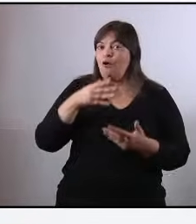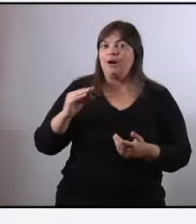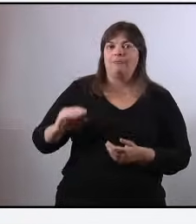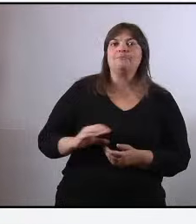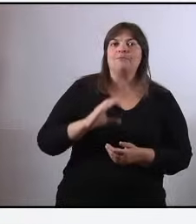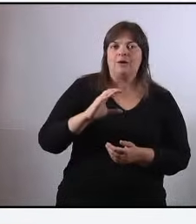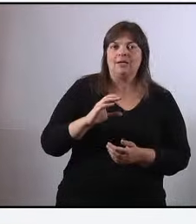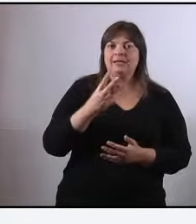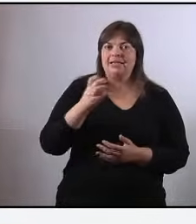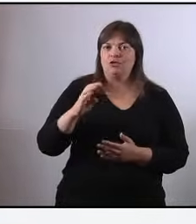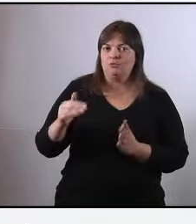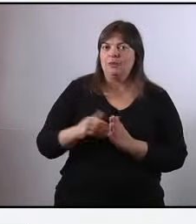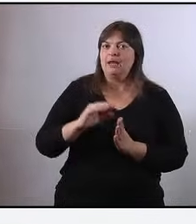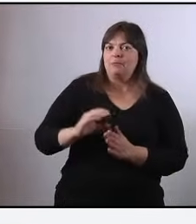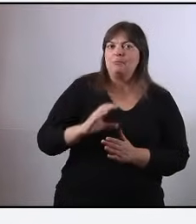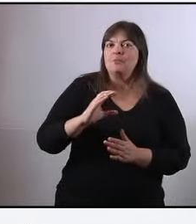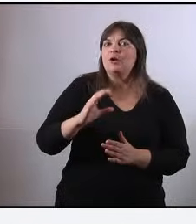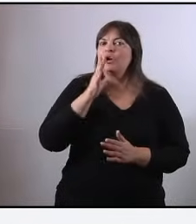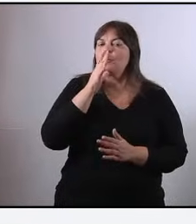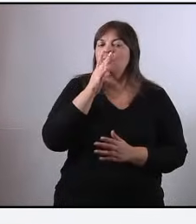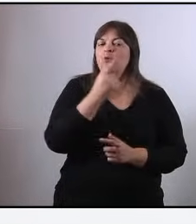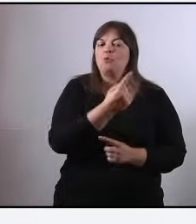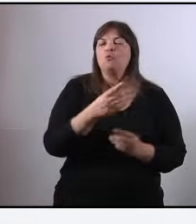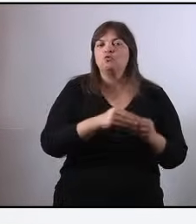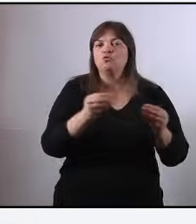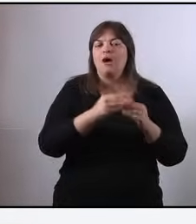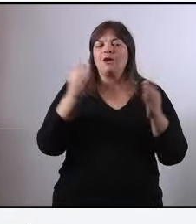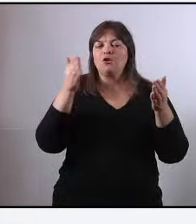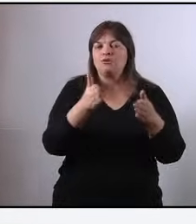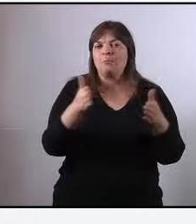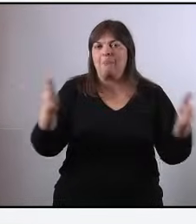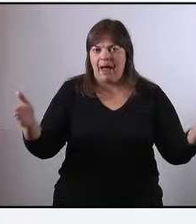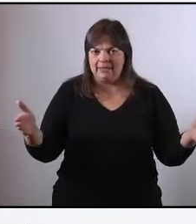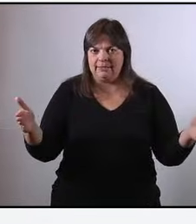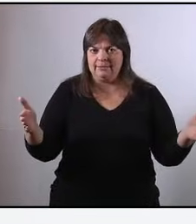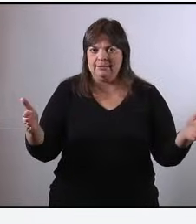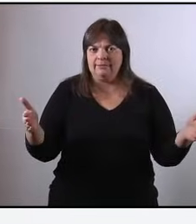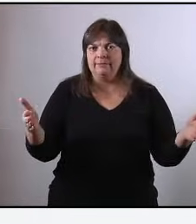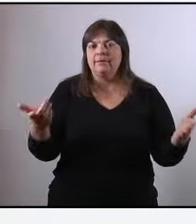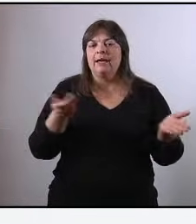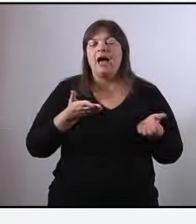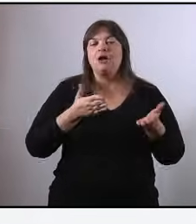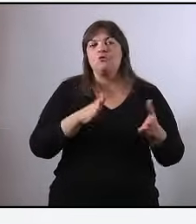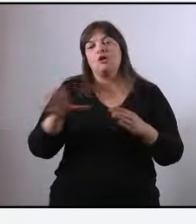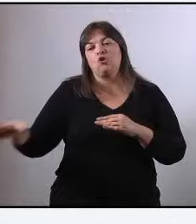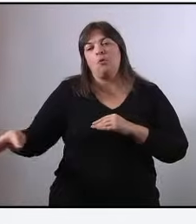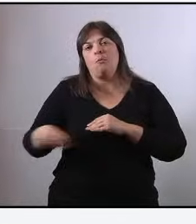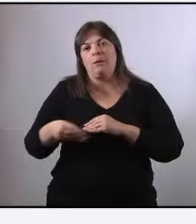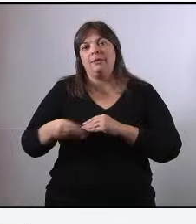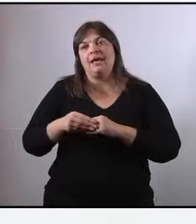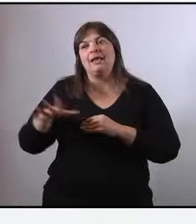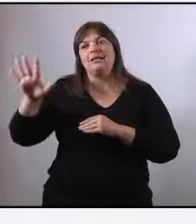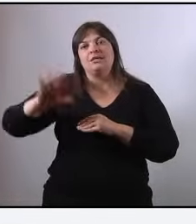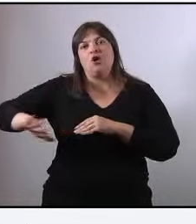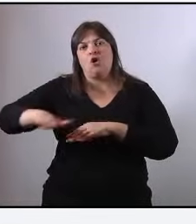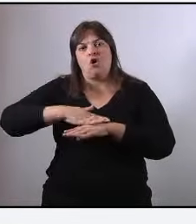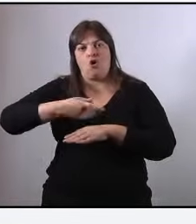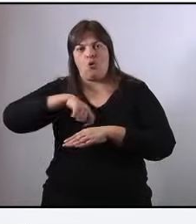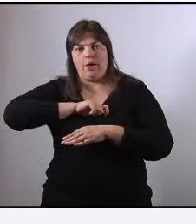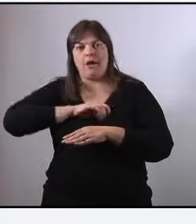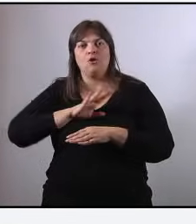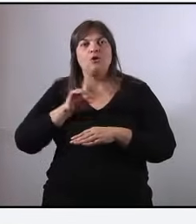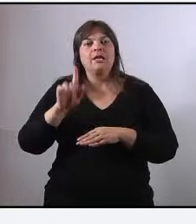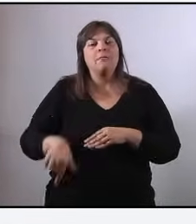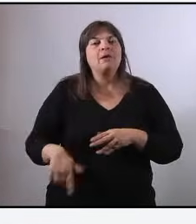para llegar a un mayor número de beneficiarios. Estas ayudas son complementarias con las estatales y fomentan